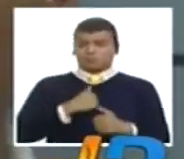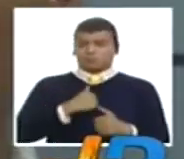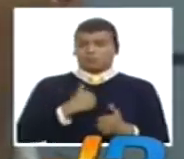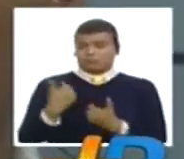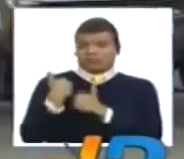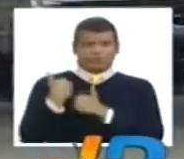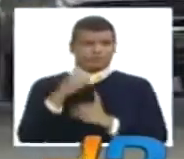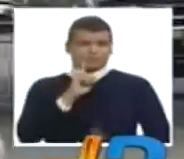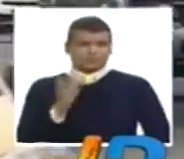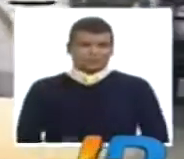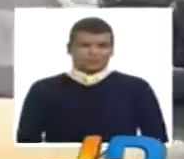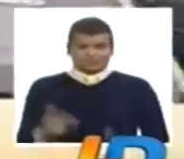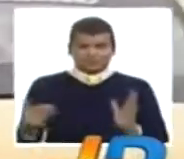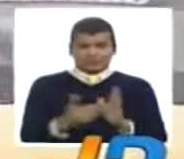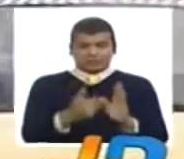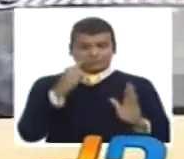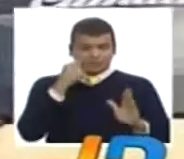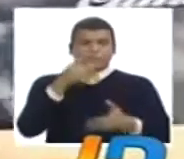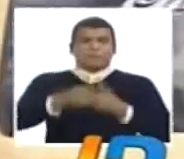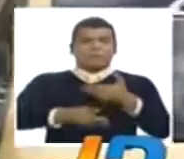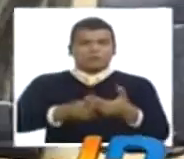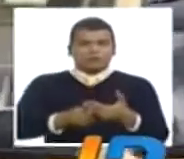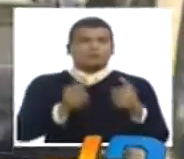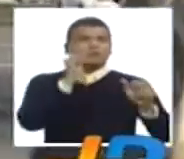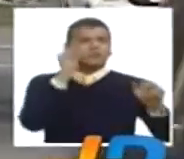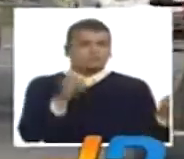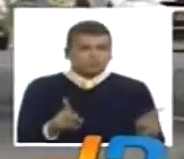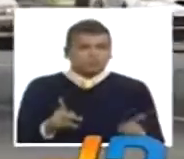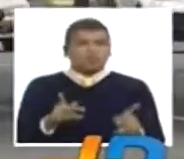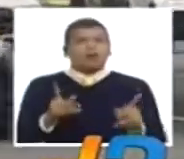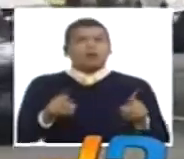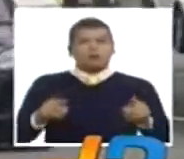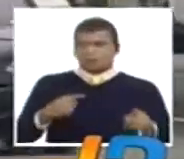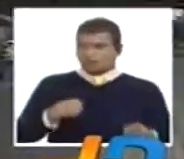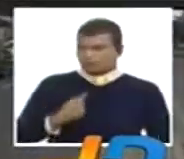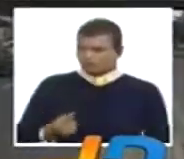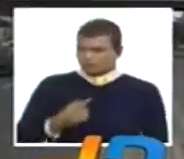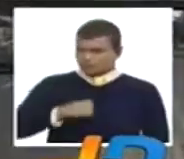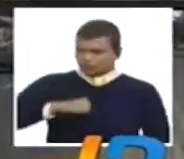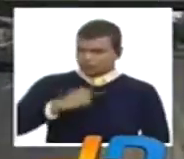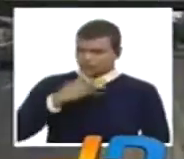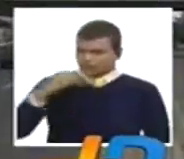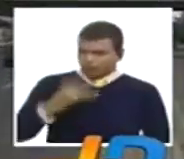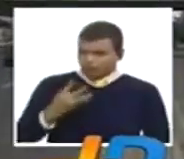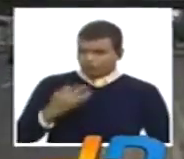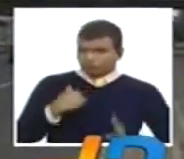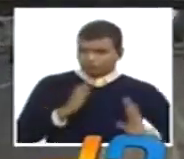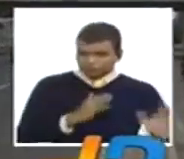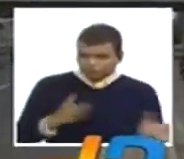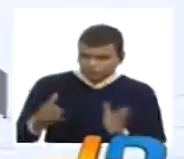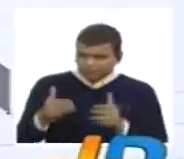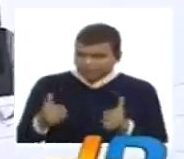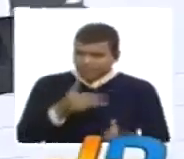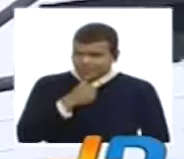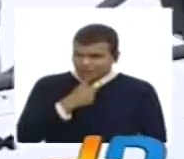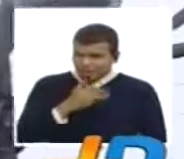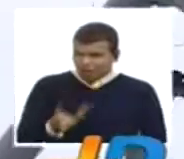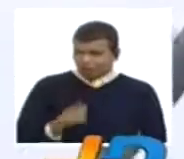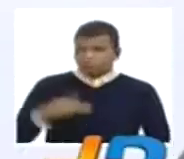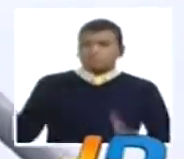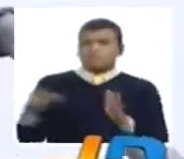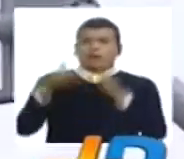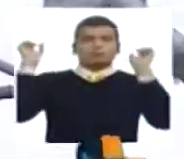El fallo de tutela muestra un camino jurídico para aquellos conductores que consideran vulnerados derechos fundamentales como el debido proceso al momento de controvertir